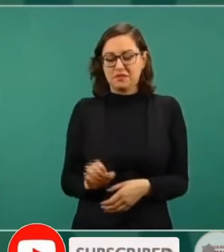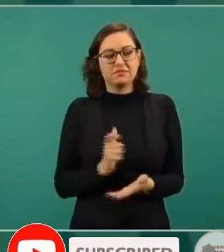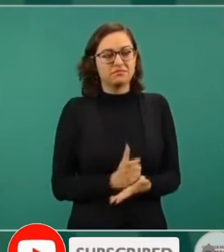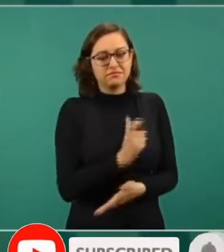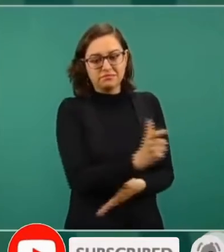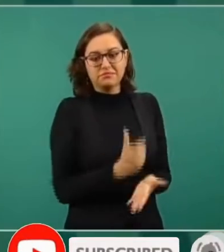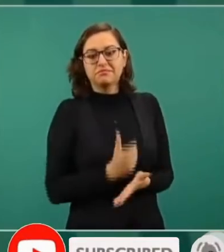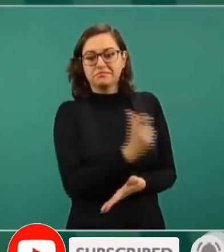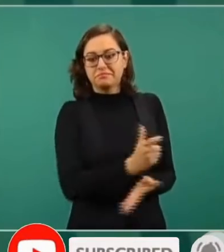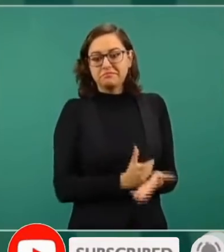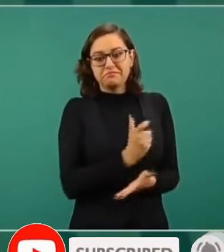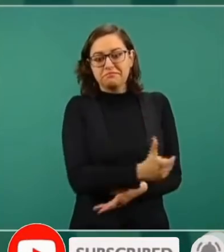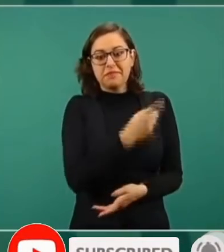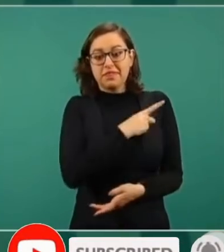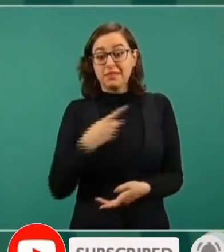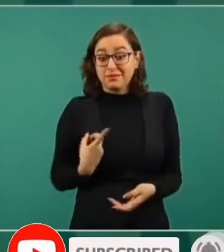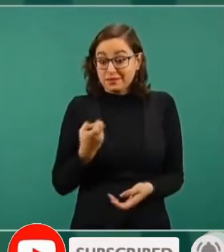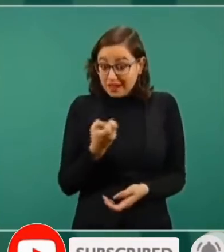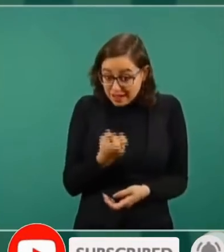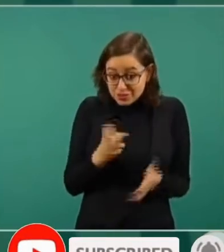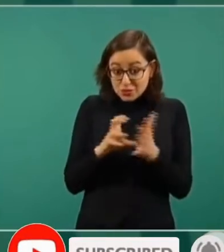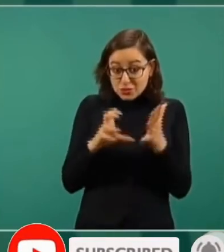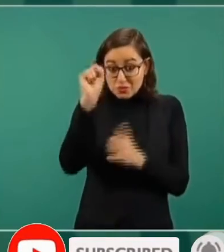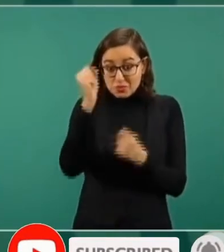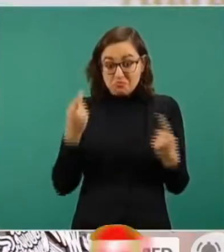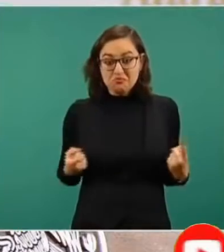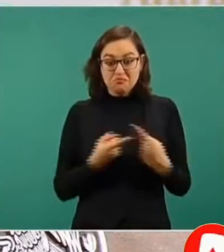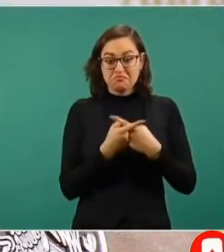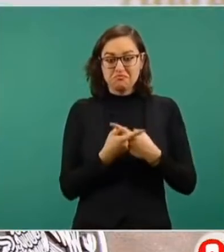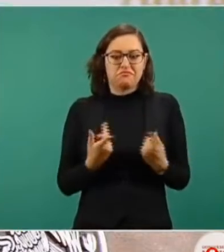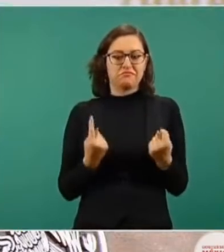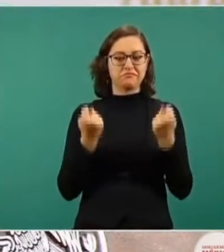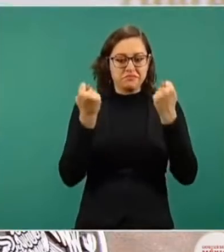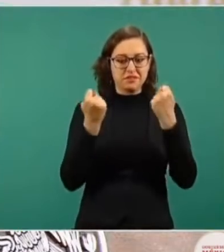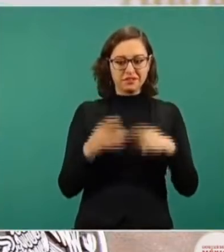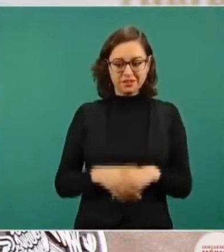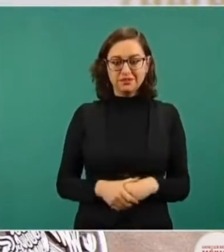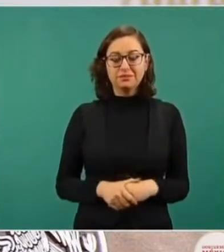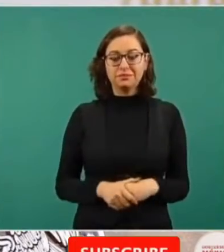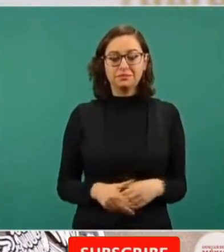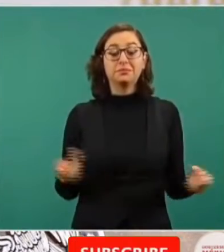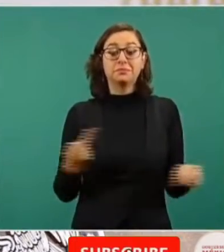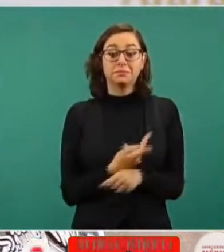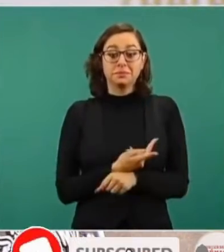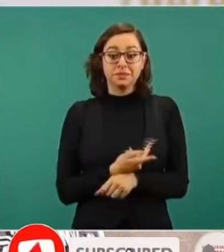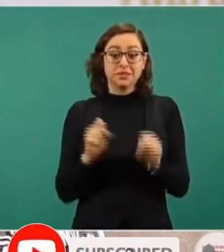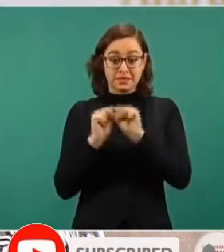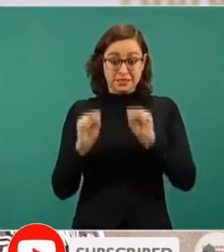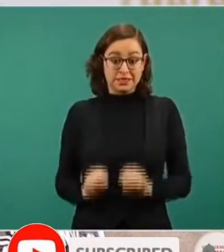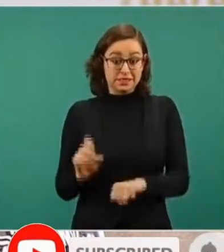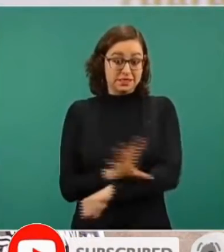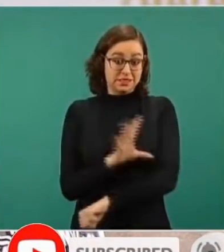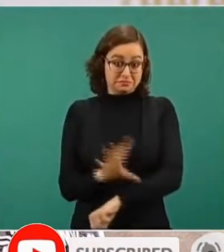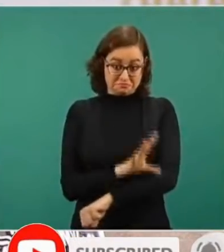absoluta inconstitucionalidad, dice, y con eso ya metió al sistema eléctrico que estaba